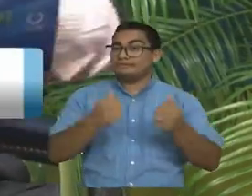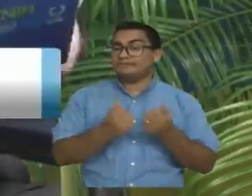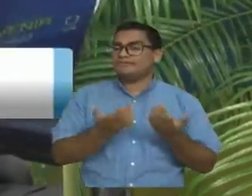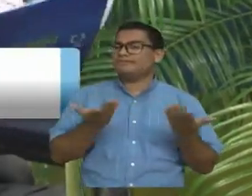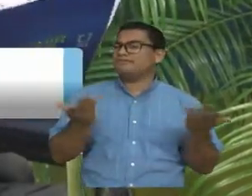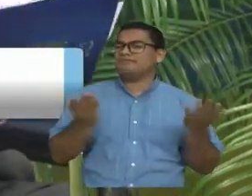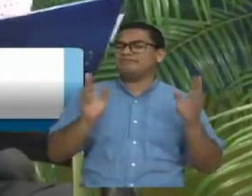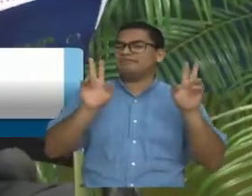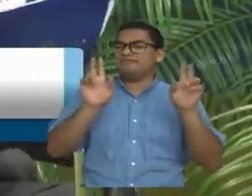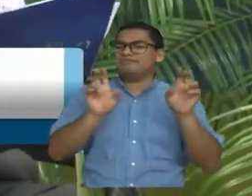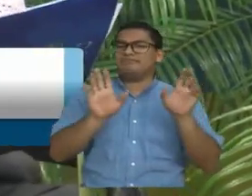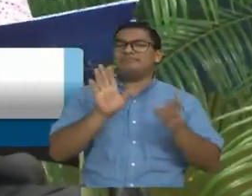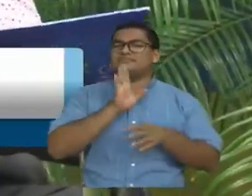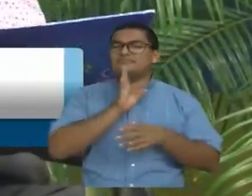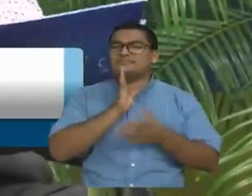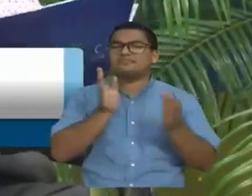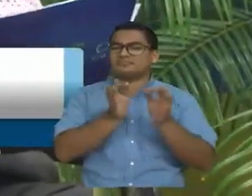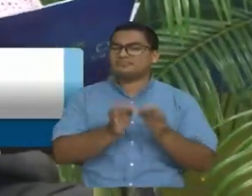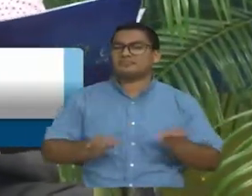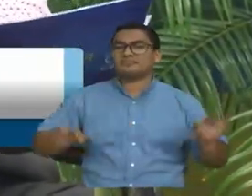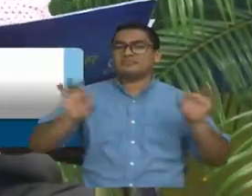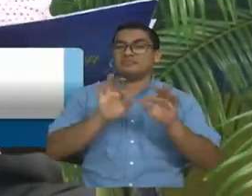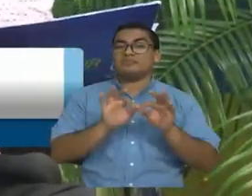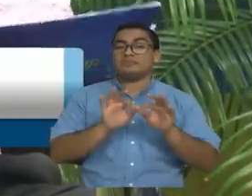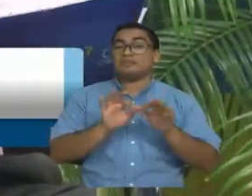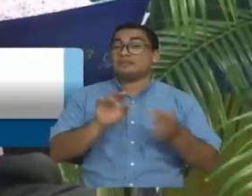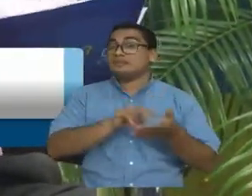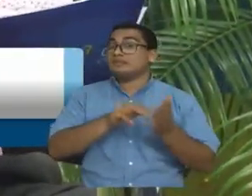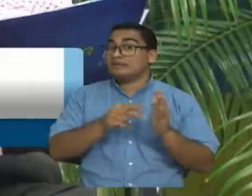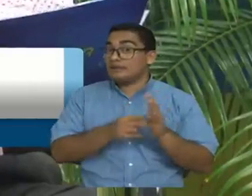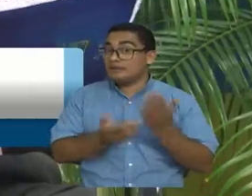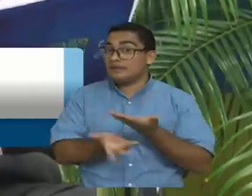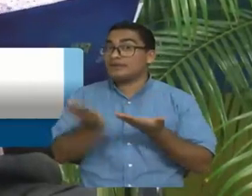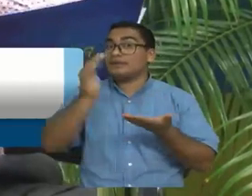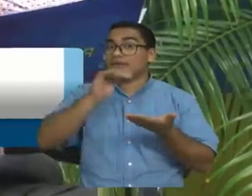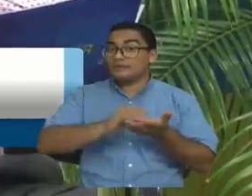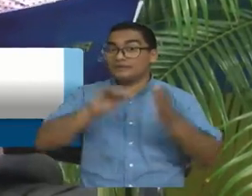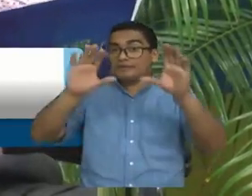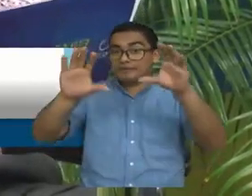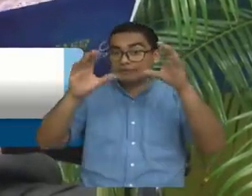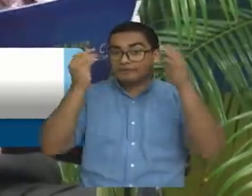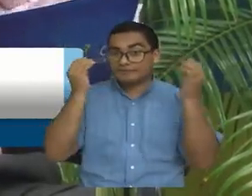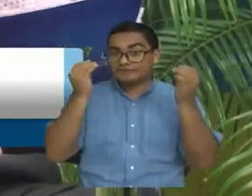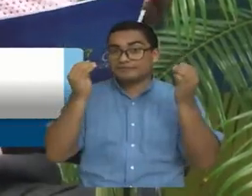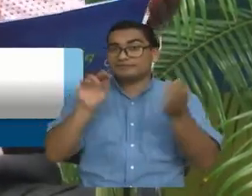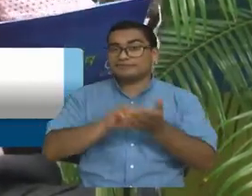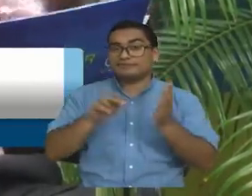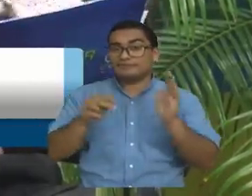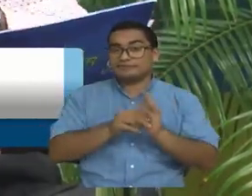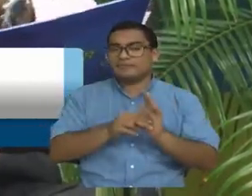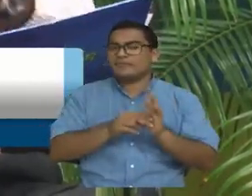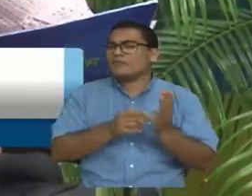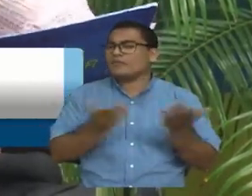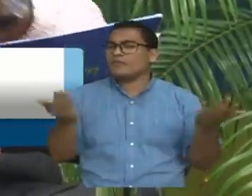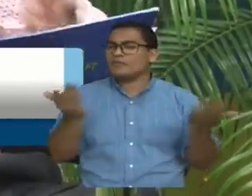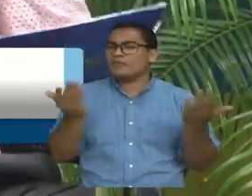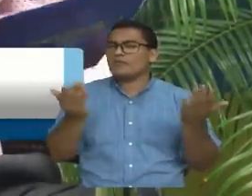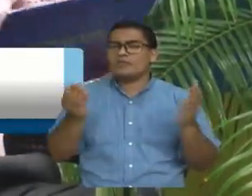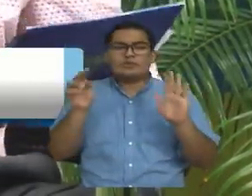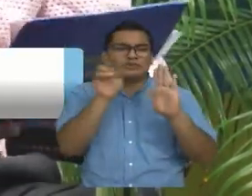muy coyuntural porque tiene que ver con el regreso a clase, o más bien con el rendimiento que puedan tener